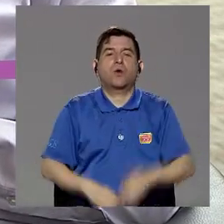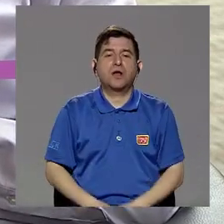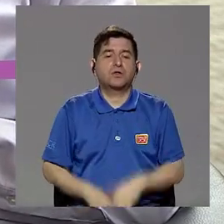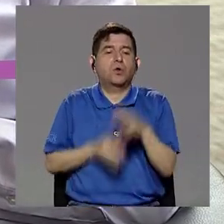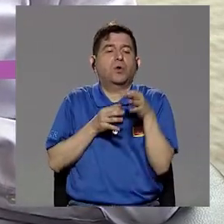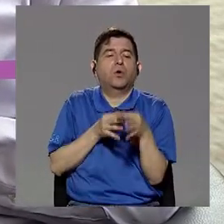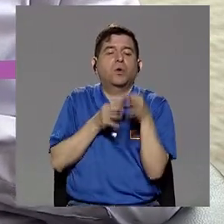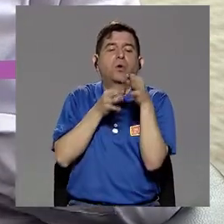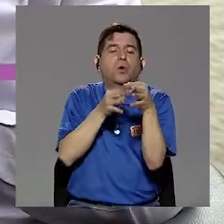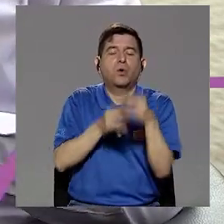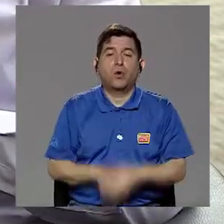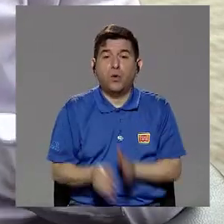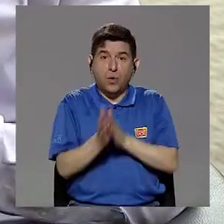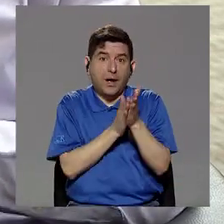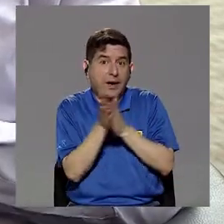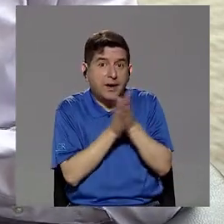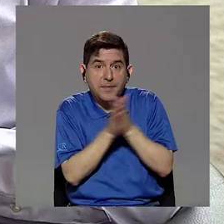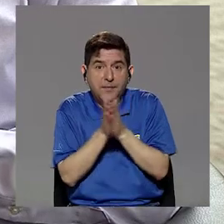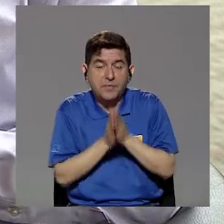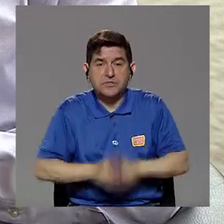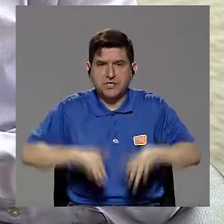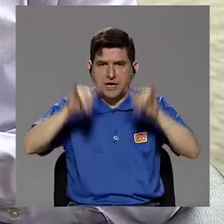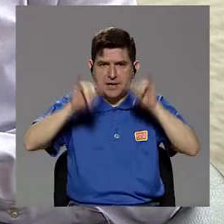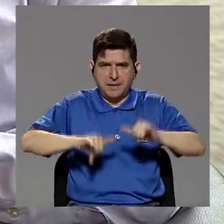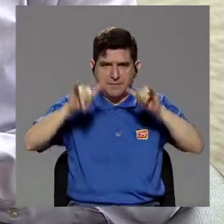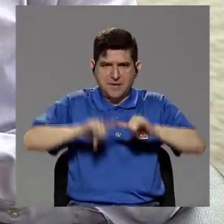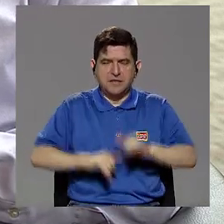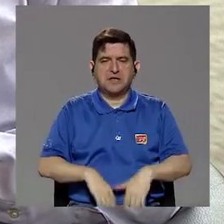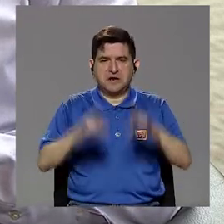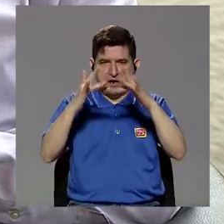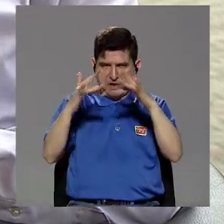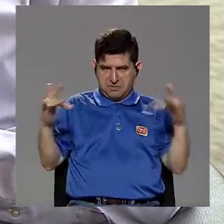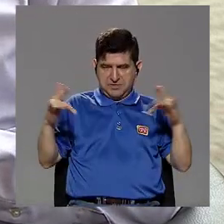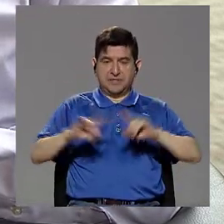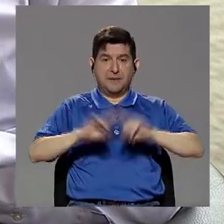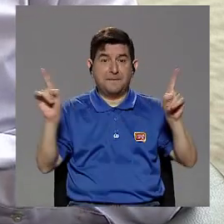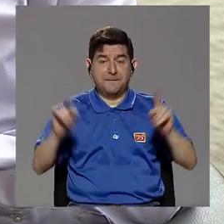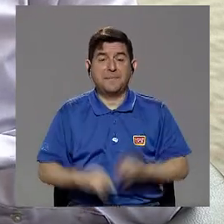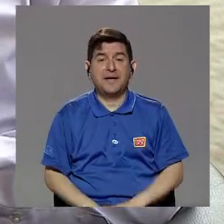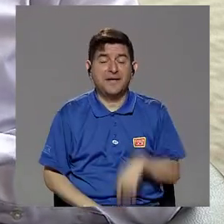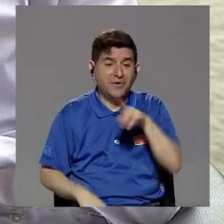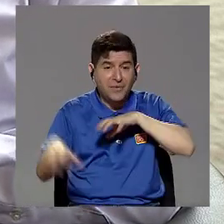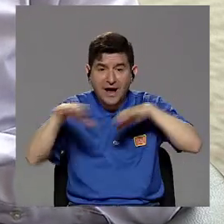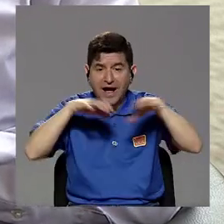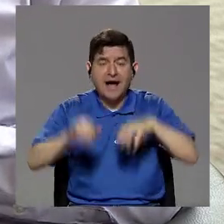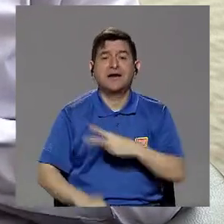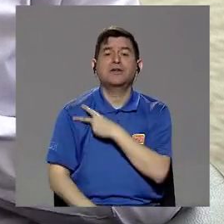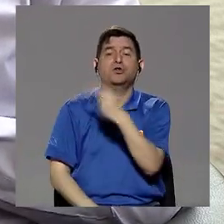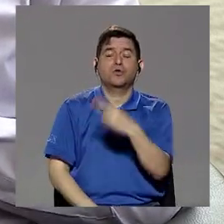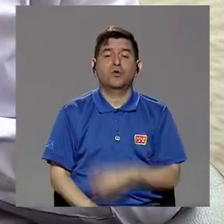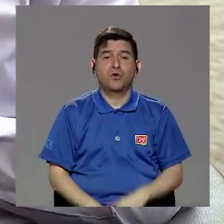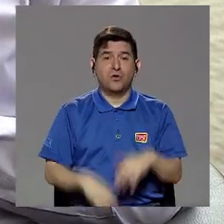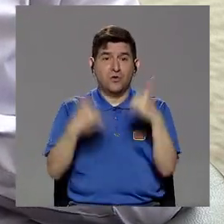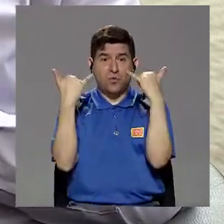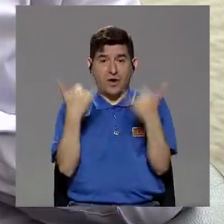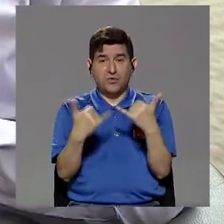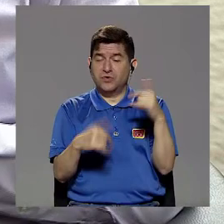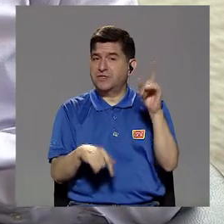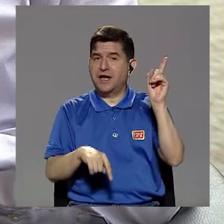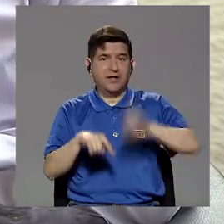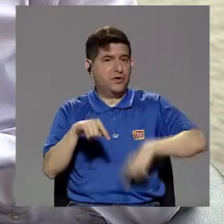si lo postergamos un poquitito, si aprovechamos para mantener la vejiga un poquitito más vacía, pero es un acto voluntario. Cuando este acto se